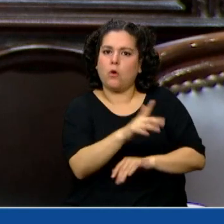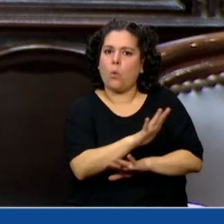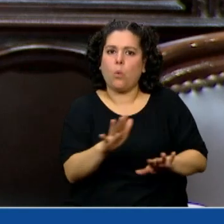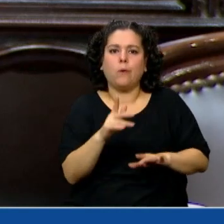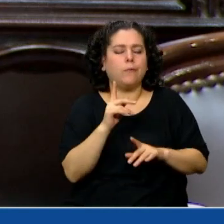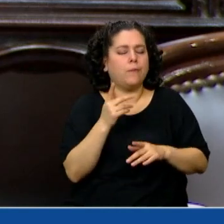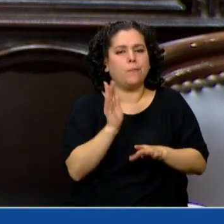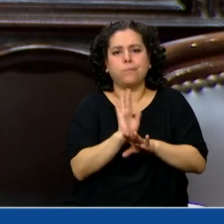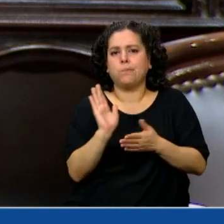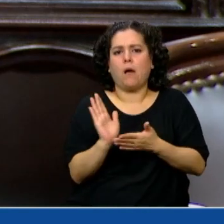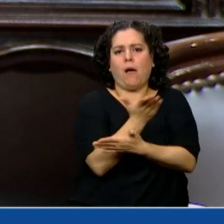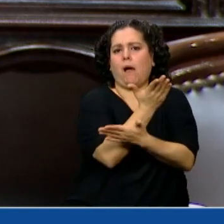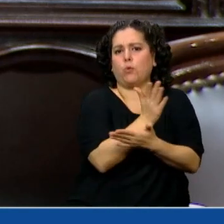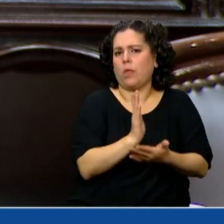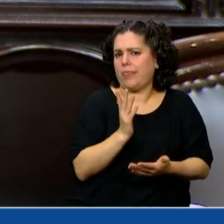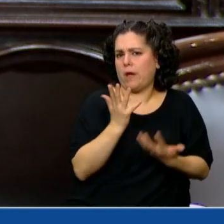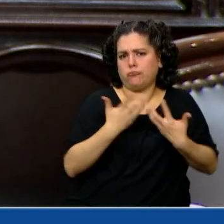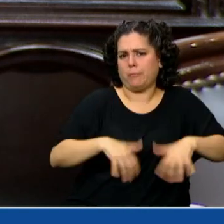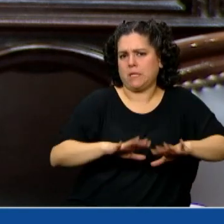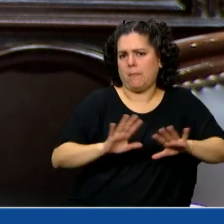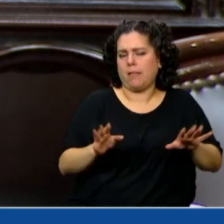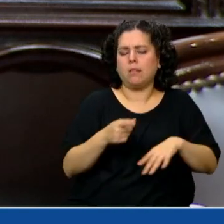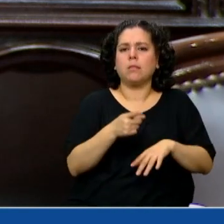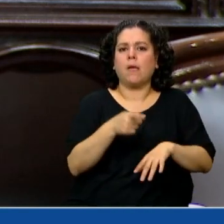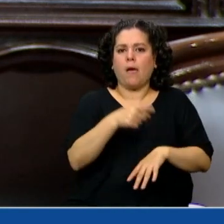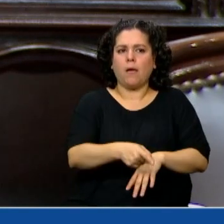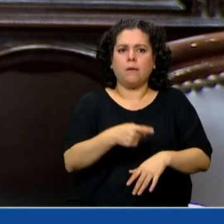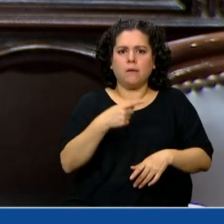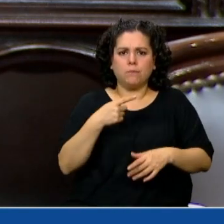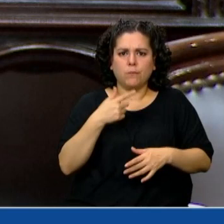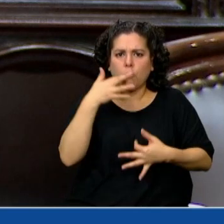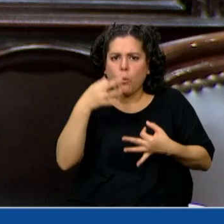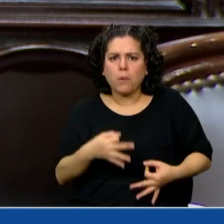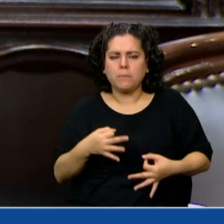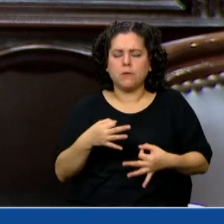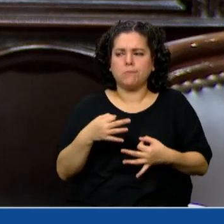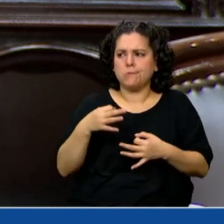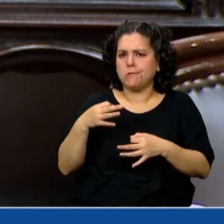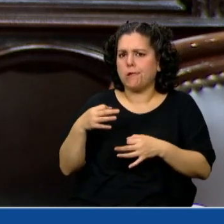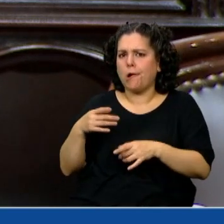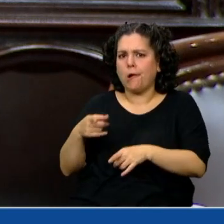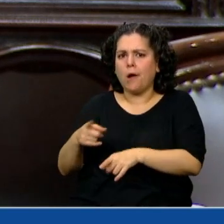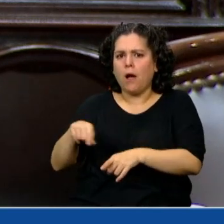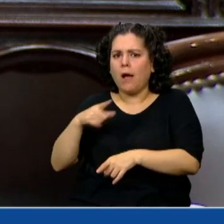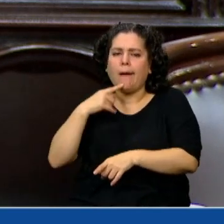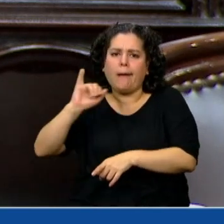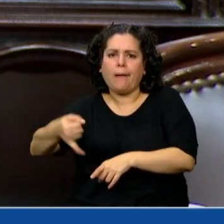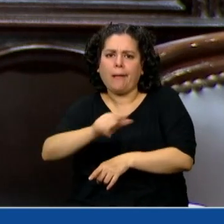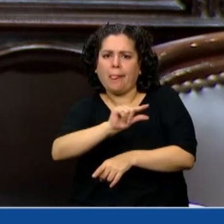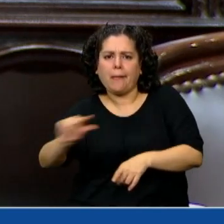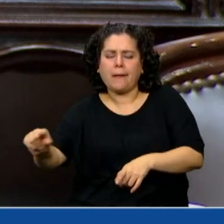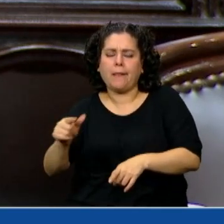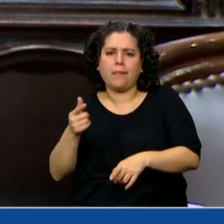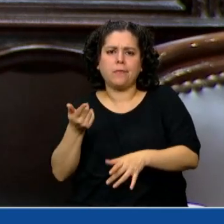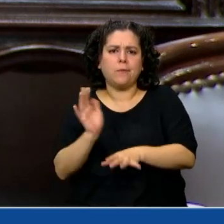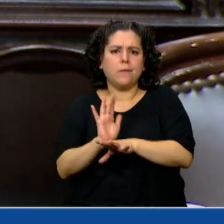excluidas. Y esto empezó a generar dificultades en el cumplimiento de los compromisos de quienes habían tomado ese crédito para mejorar